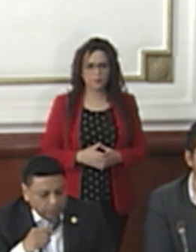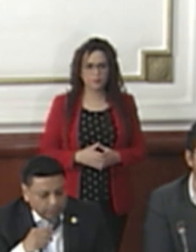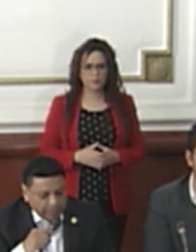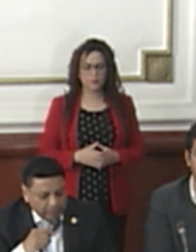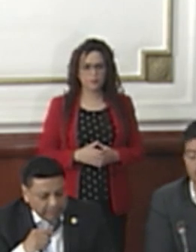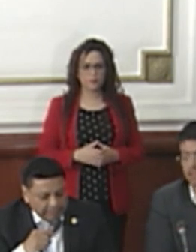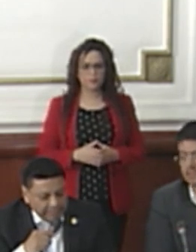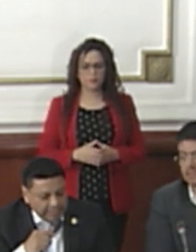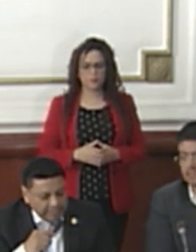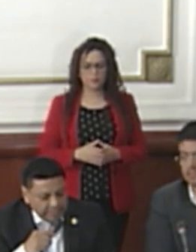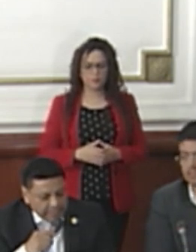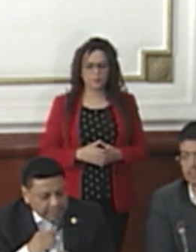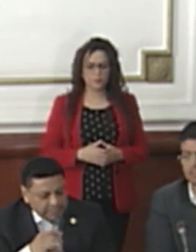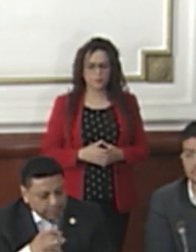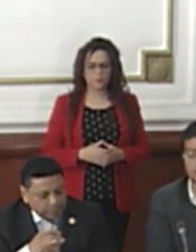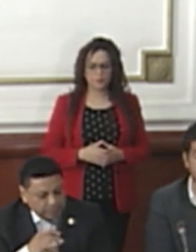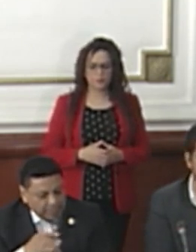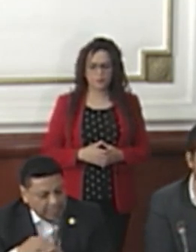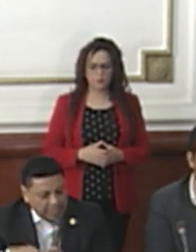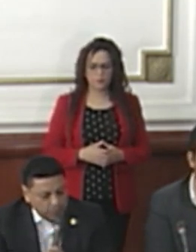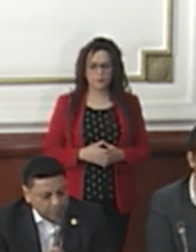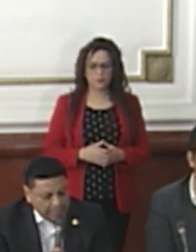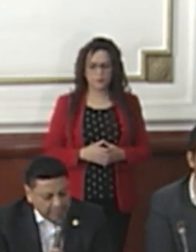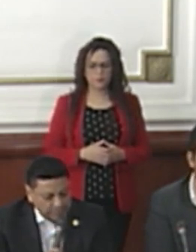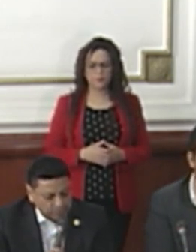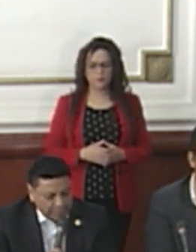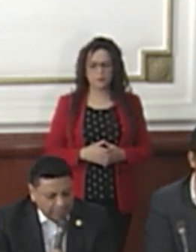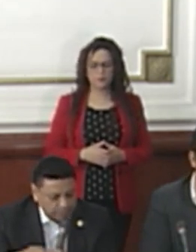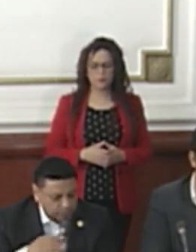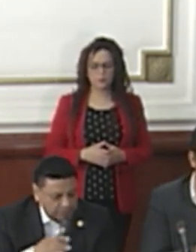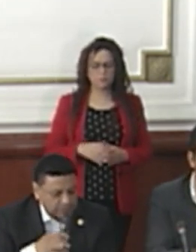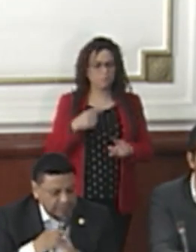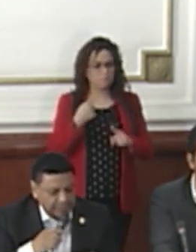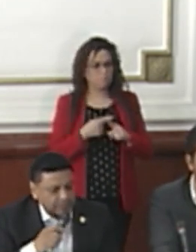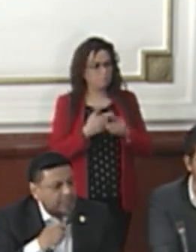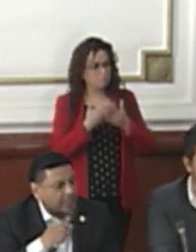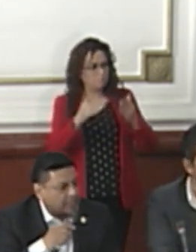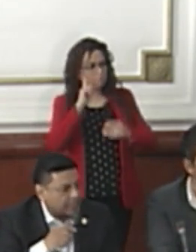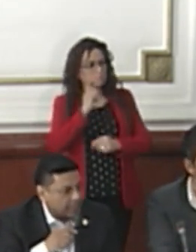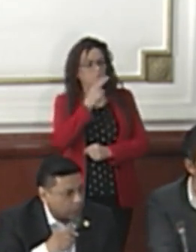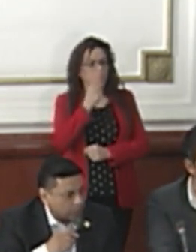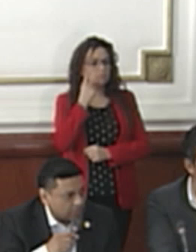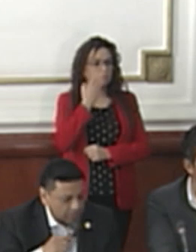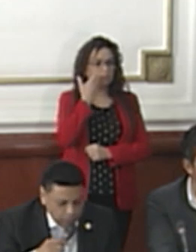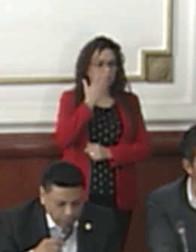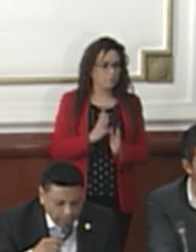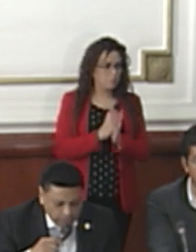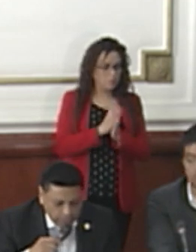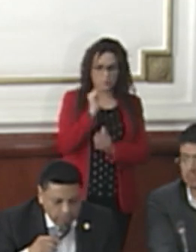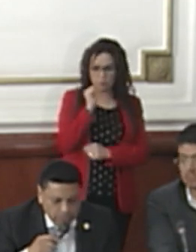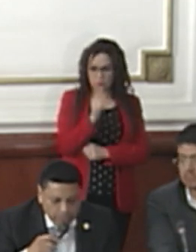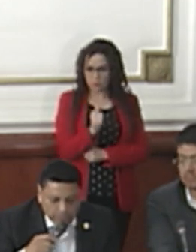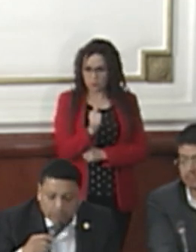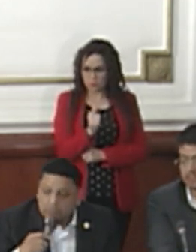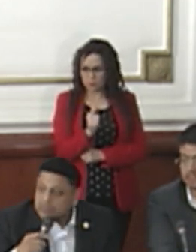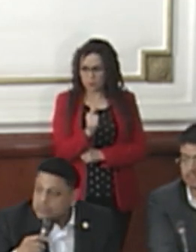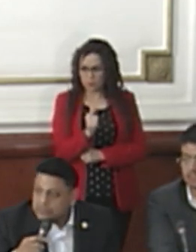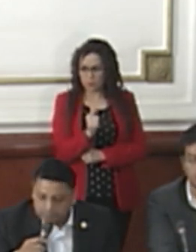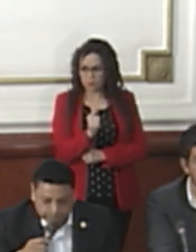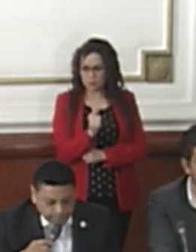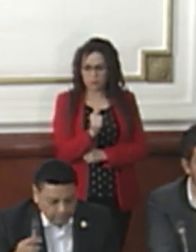punto del orden del día, ¿se pregunta a alguna diputada o diputado si quiere usar el uso de la voz?